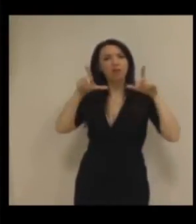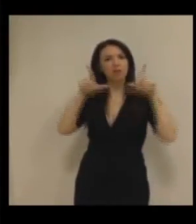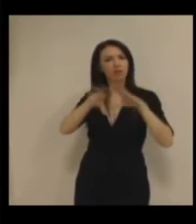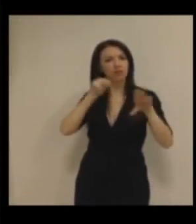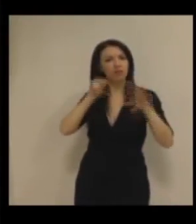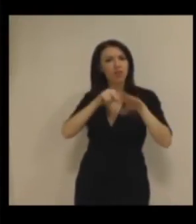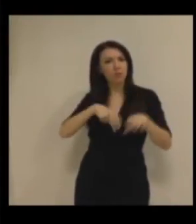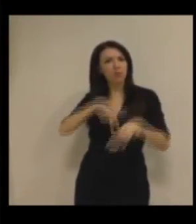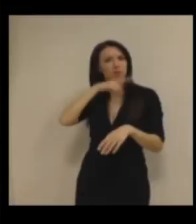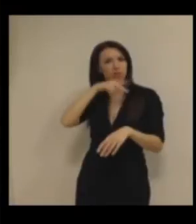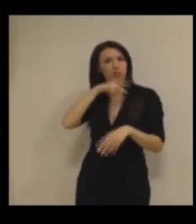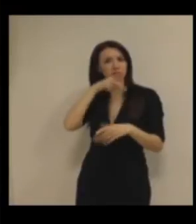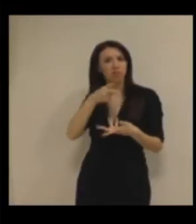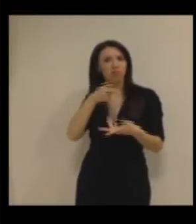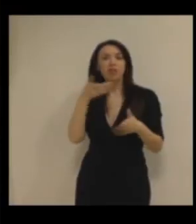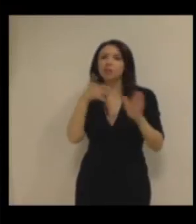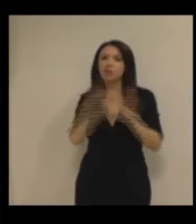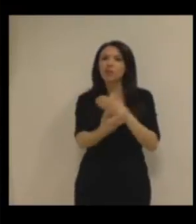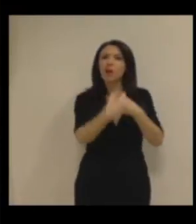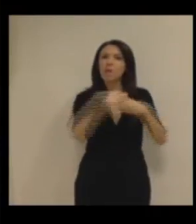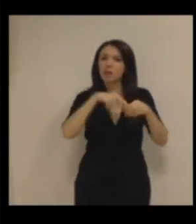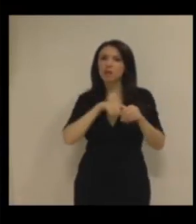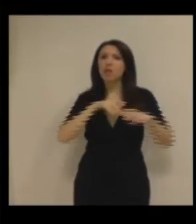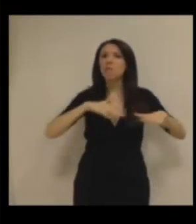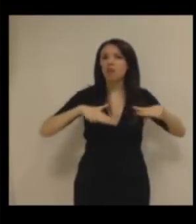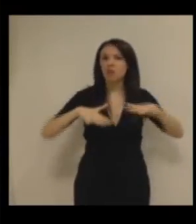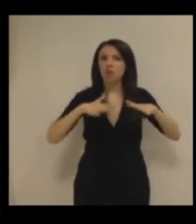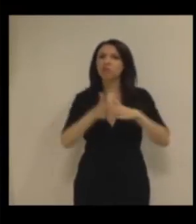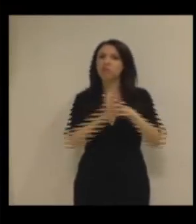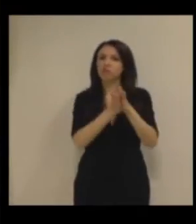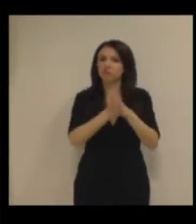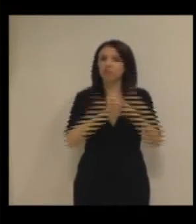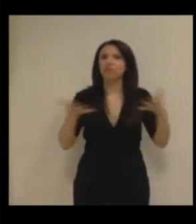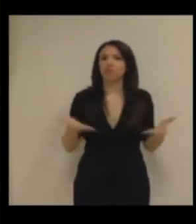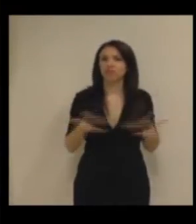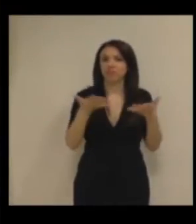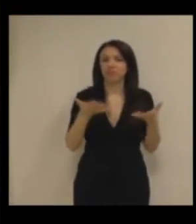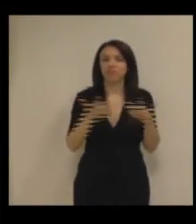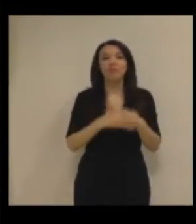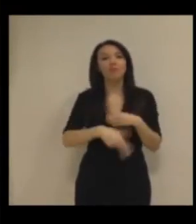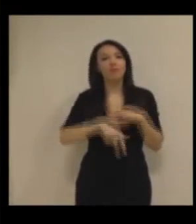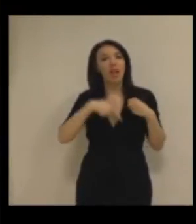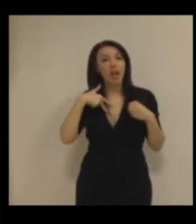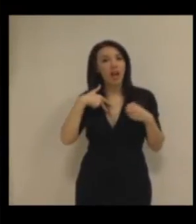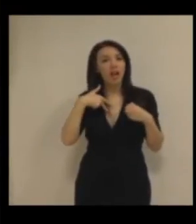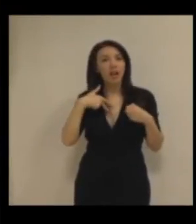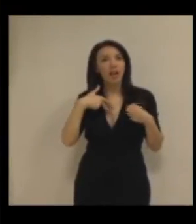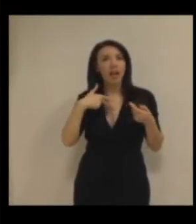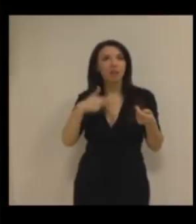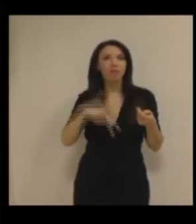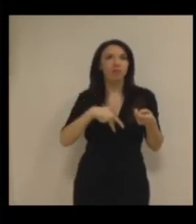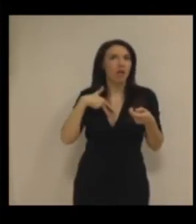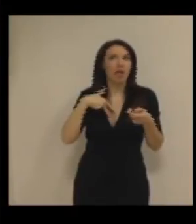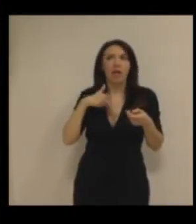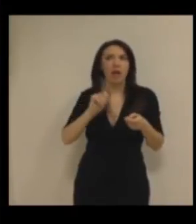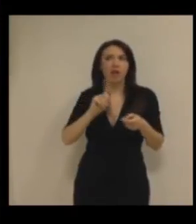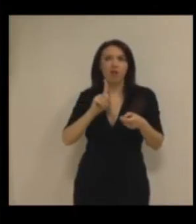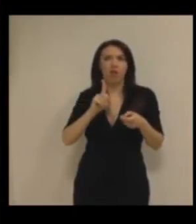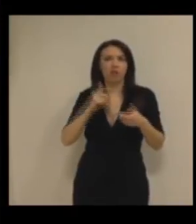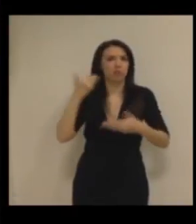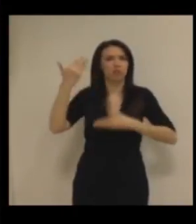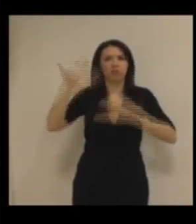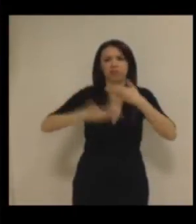una participación activa y entusiasta en el proyecto. Y por lo general lo que hemos recibido, no por lo general, la línea ha sido